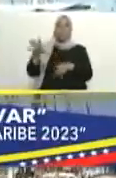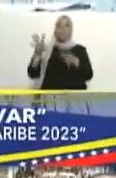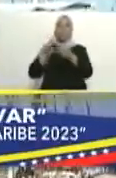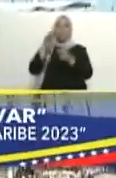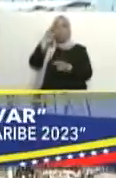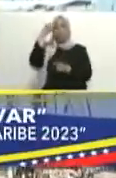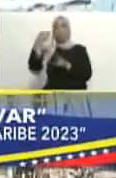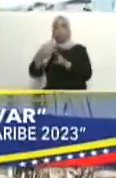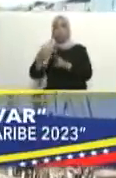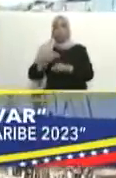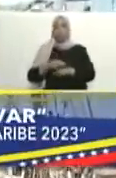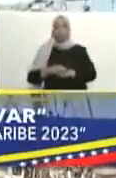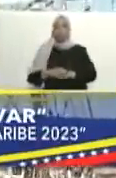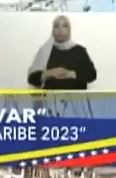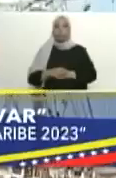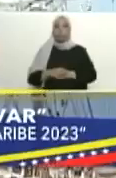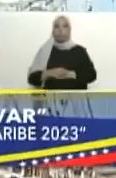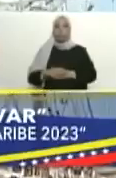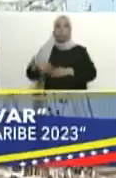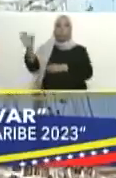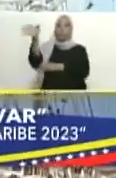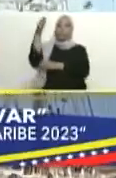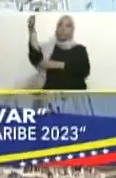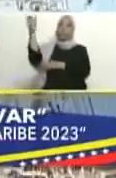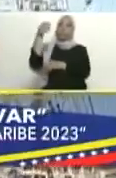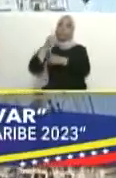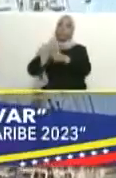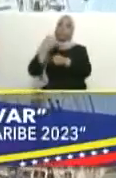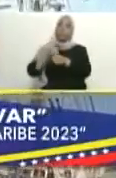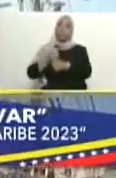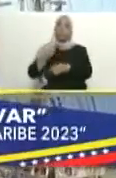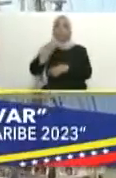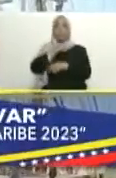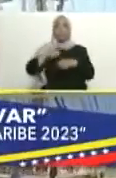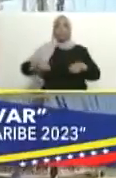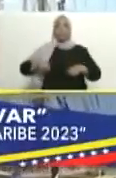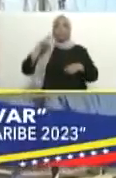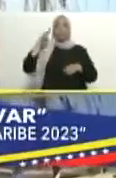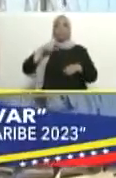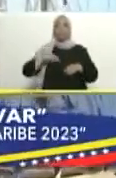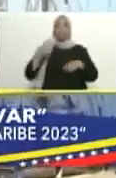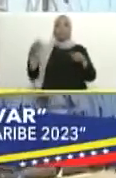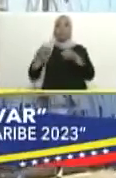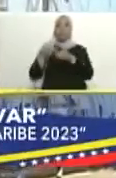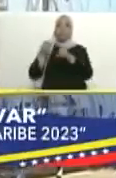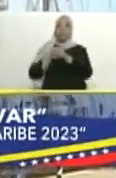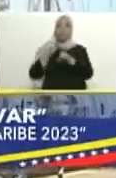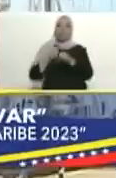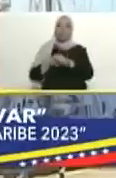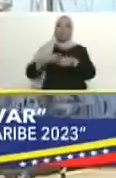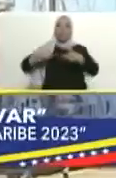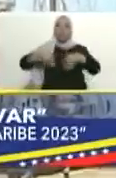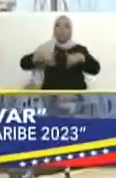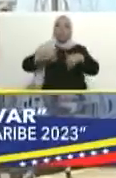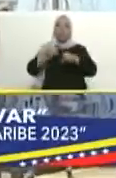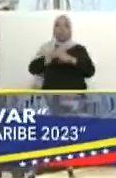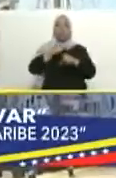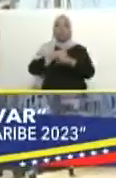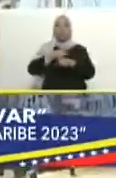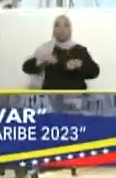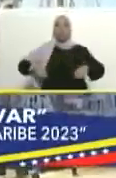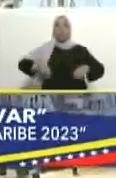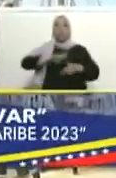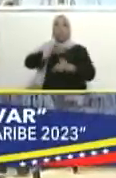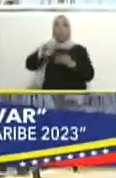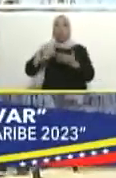honor. Izada del estandarte invicto de la Armada Bolivariana a los acordes de la marcha épica de las Fuerzas